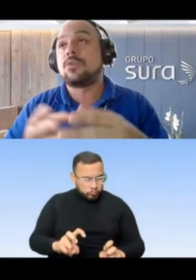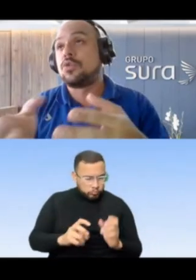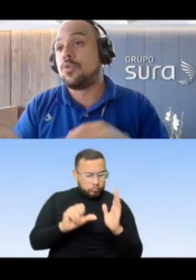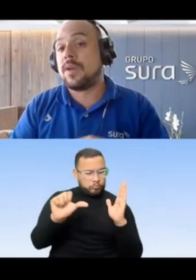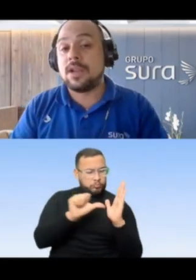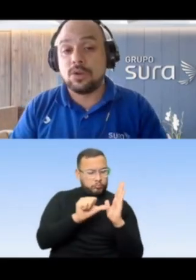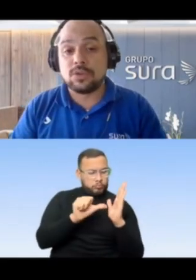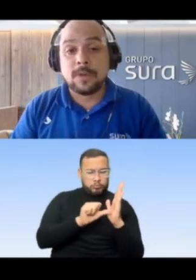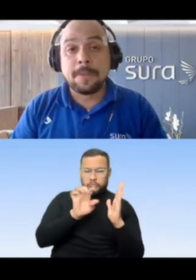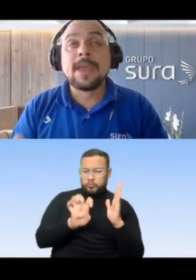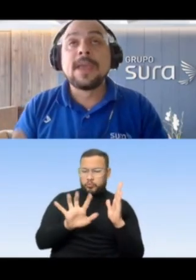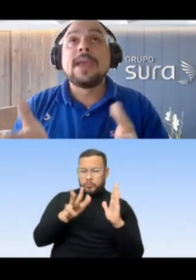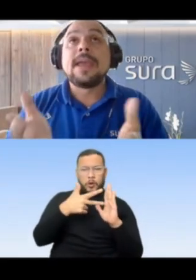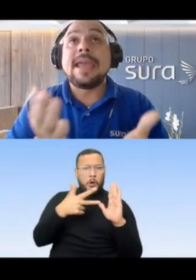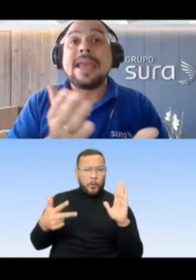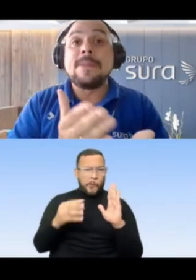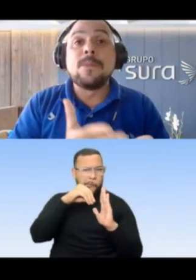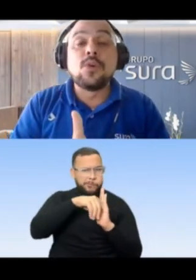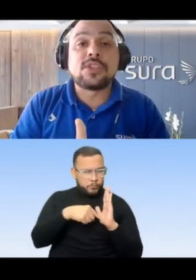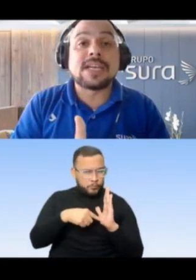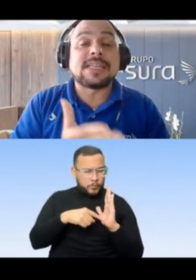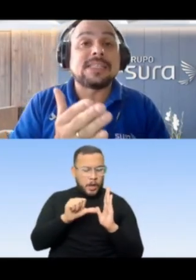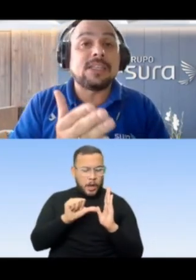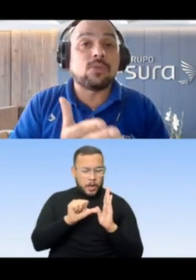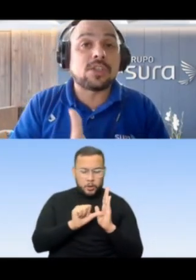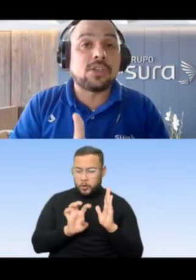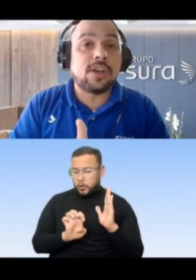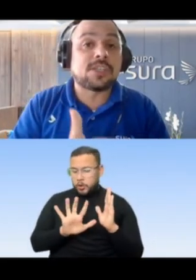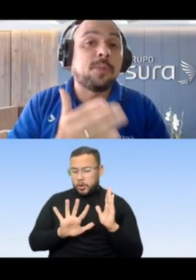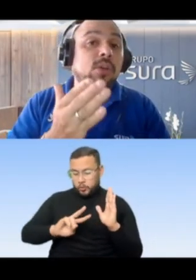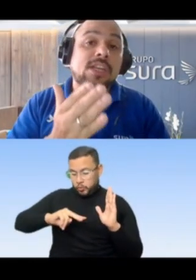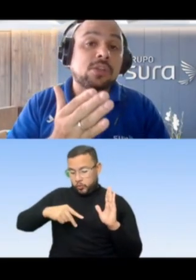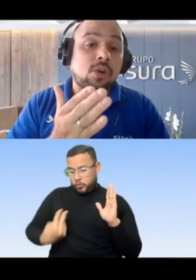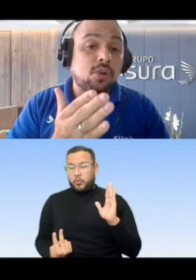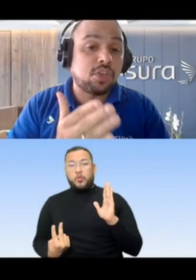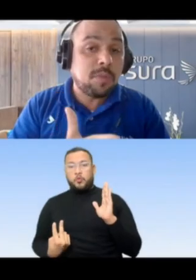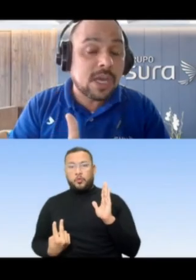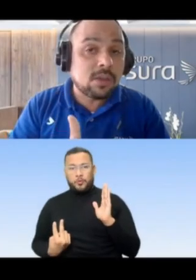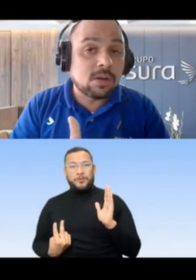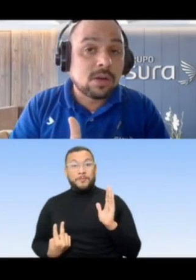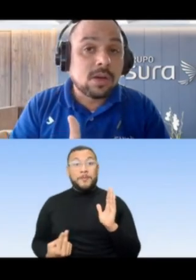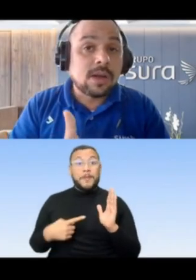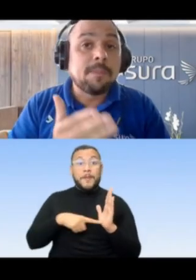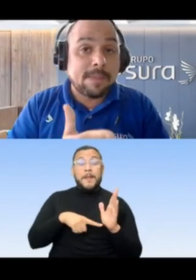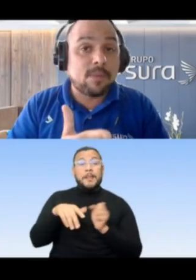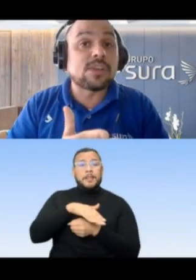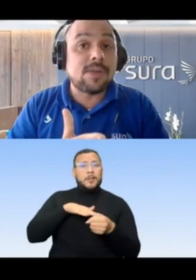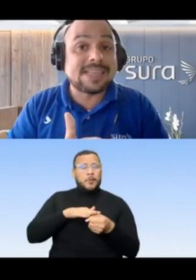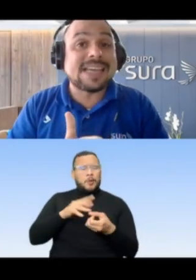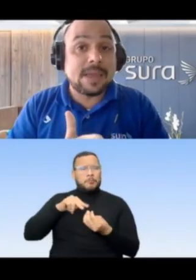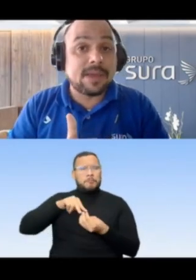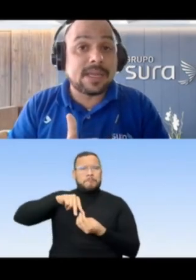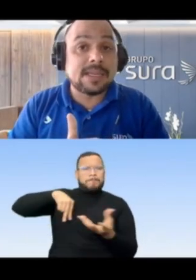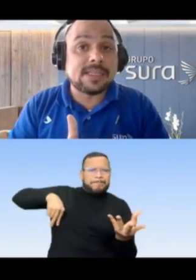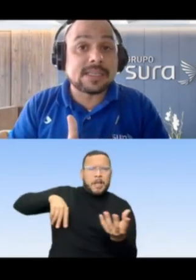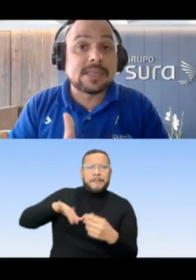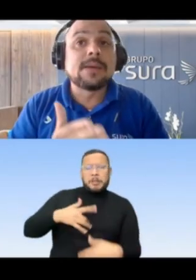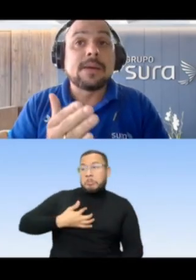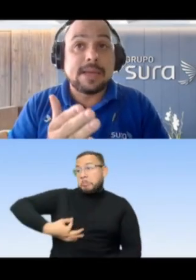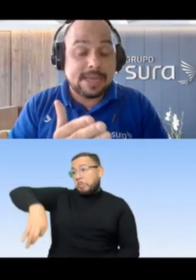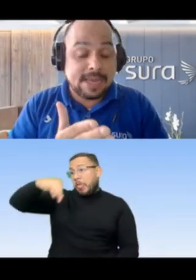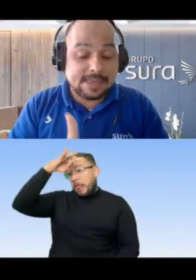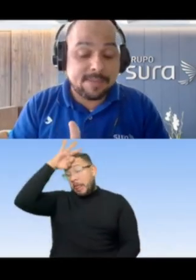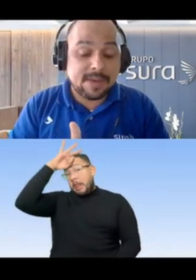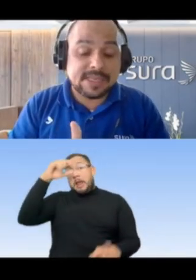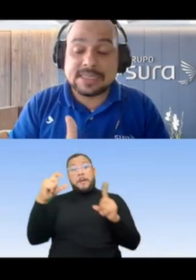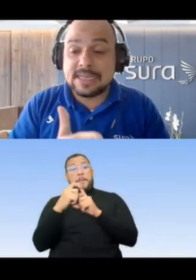artículo 95 en su numeral 2. En muchas situaciones por desconocimiento, vamos a hablar ya de